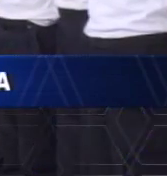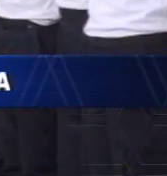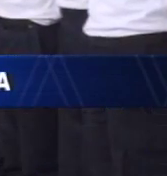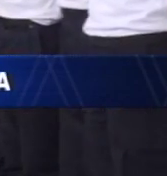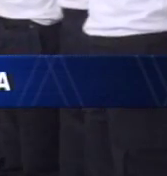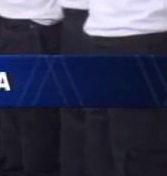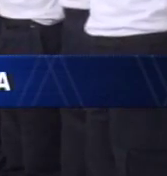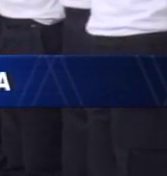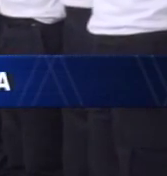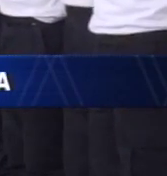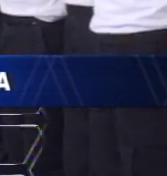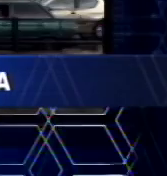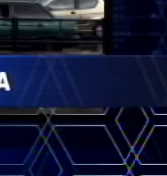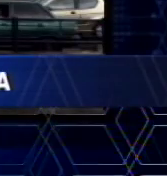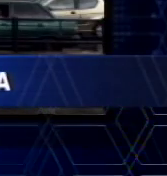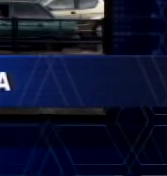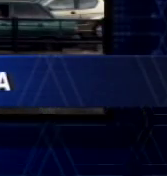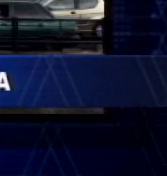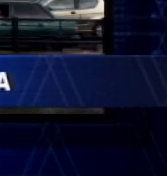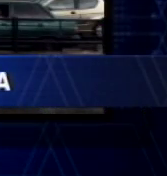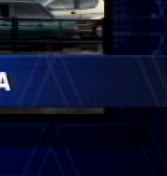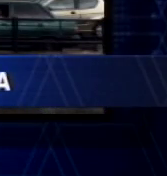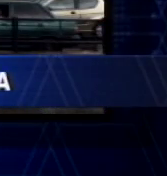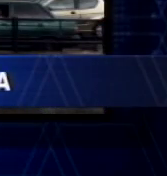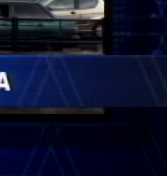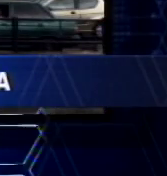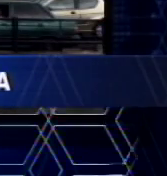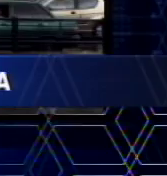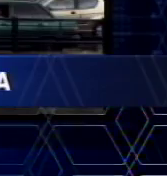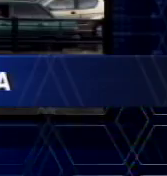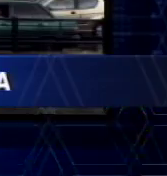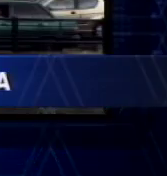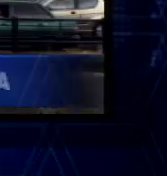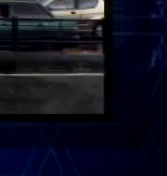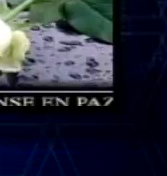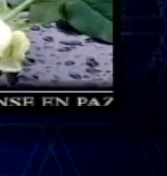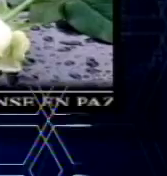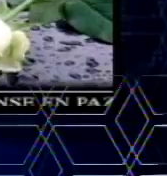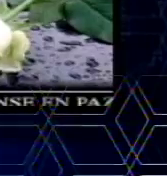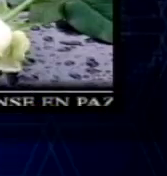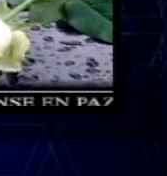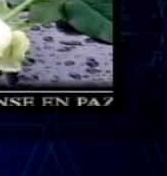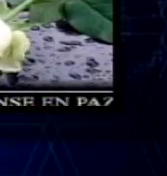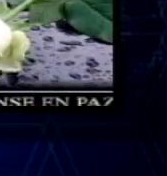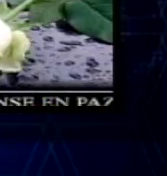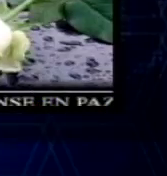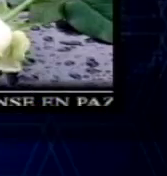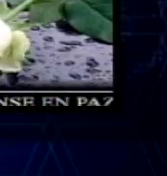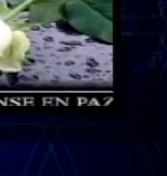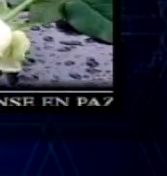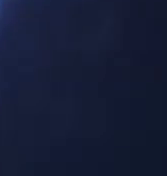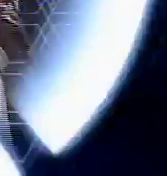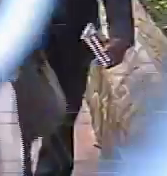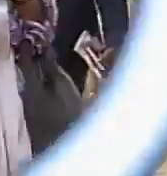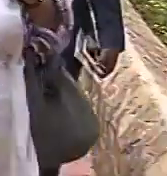Nueva víctima. Joven de 17 años fue asesinado en Táchira durante protesta nocturna.